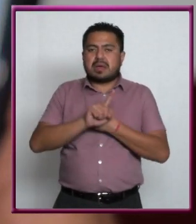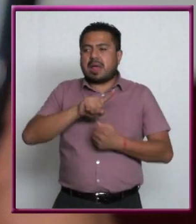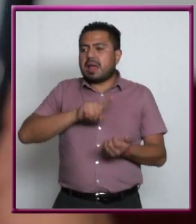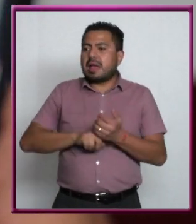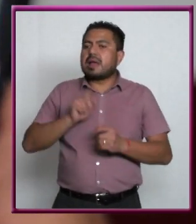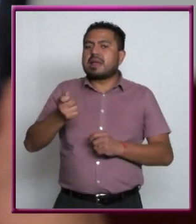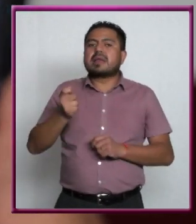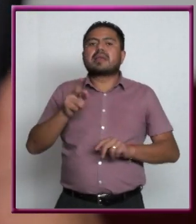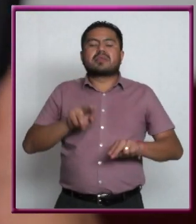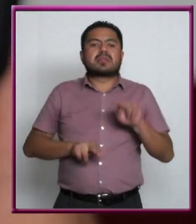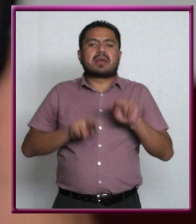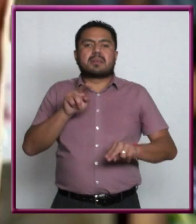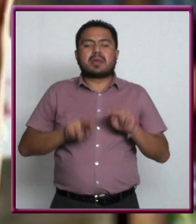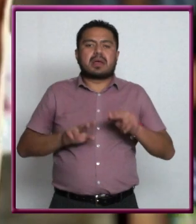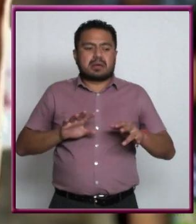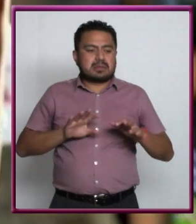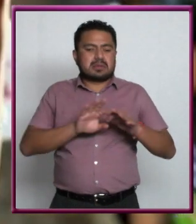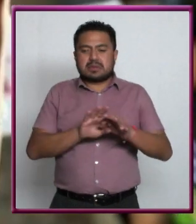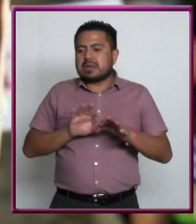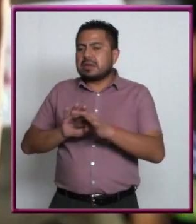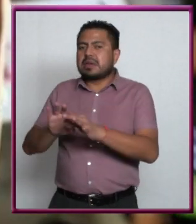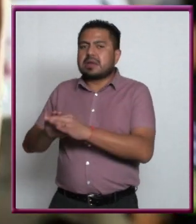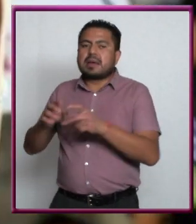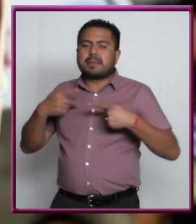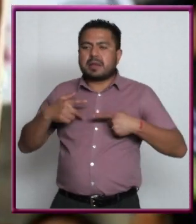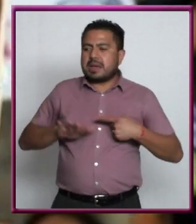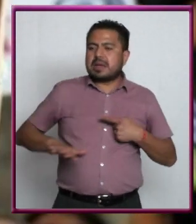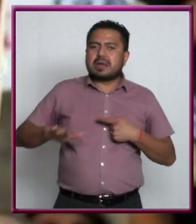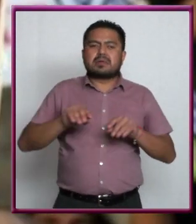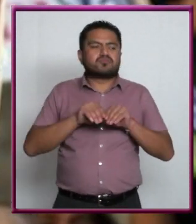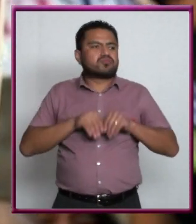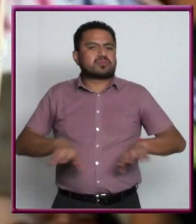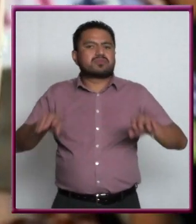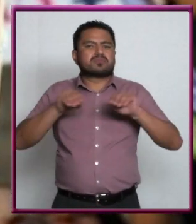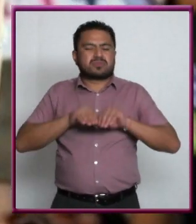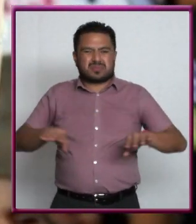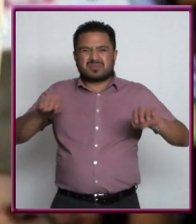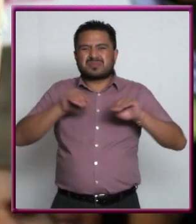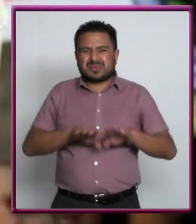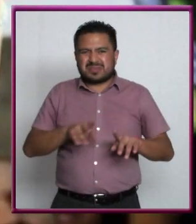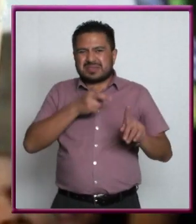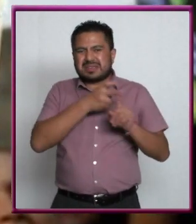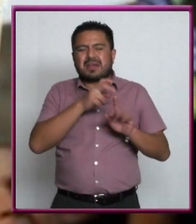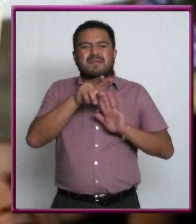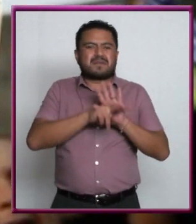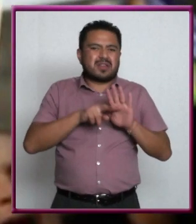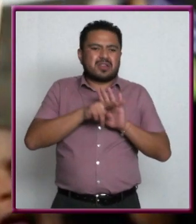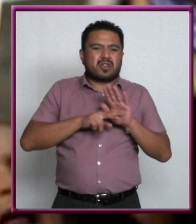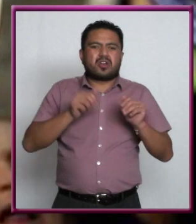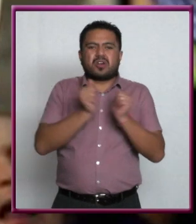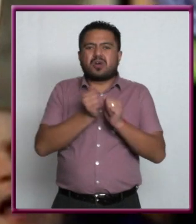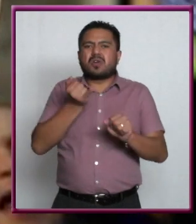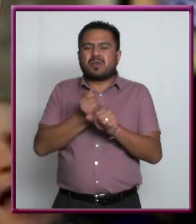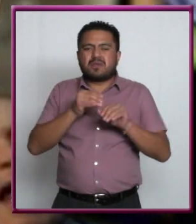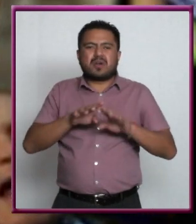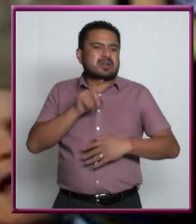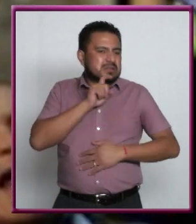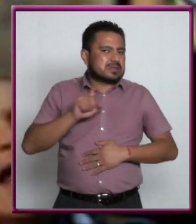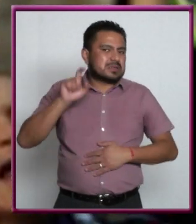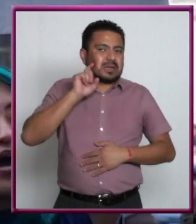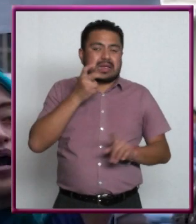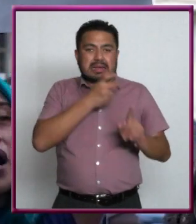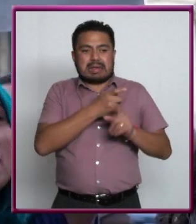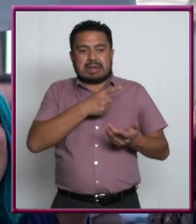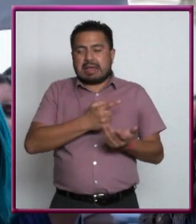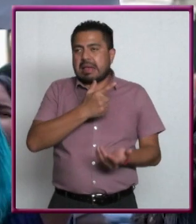hay agravantes dependiendo del vínculo que tenga la persona que difunde videos con contenido